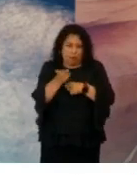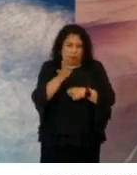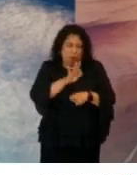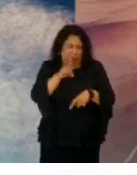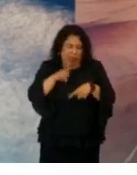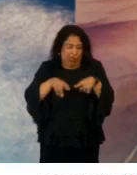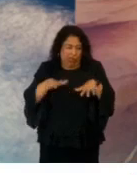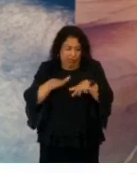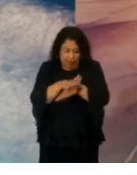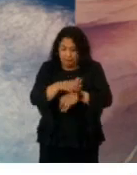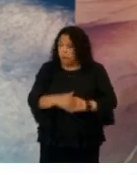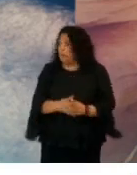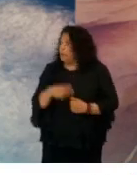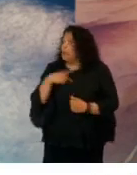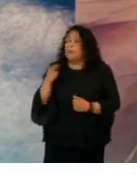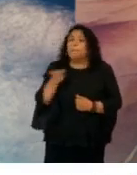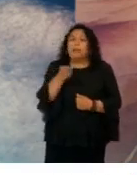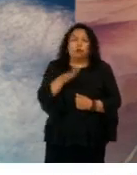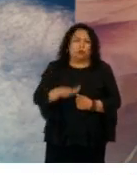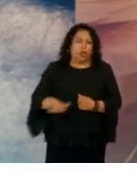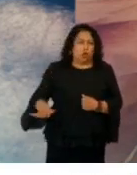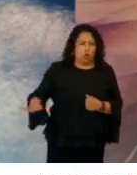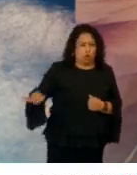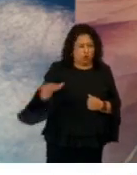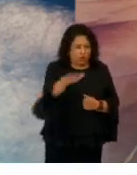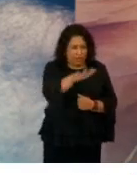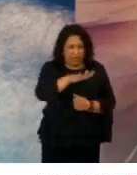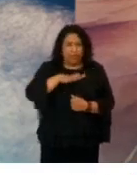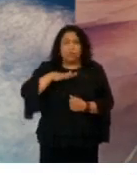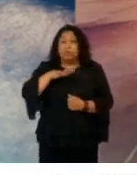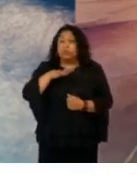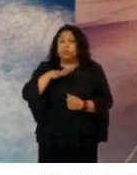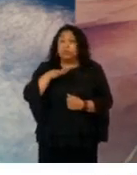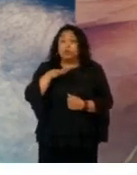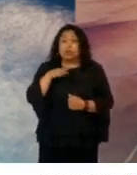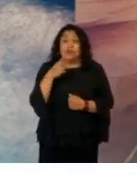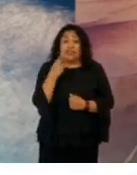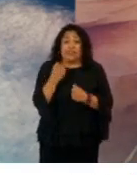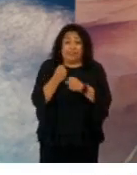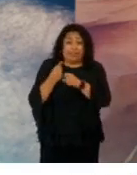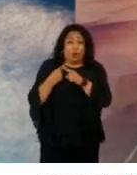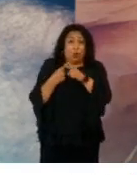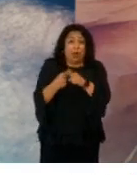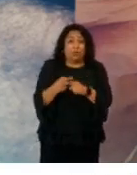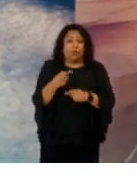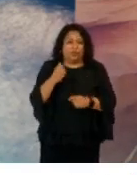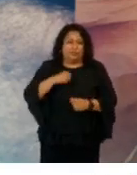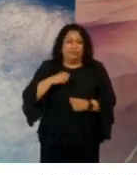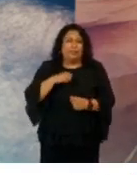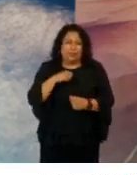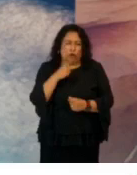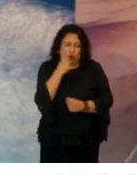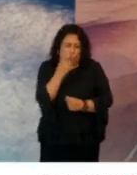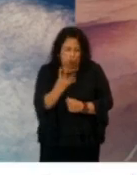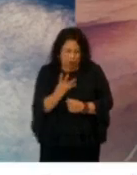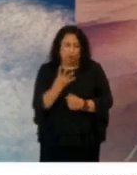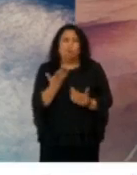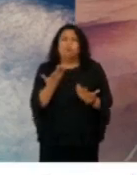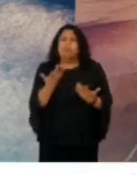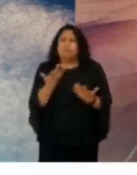La pregunta es el contexto en el primer cuarto del siglo. ¿Qué